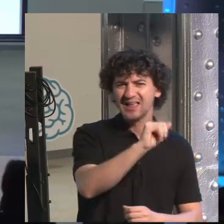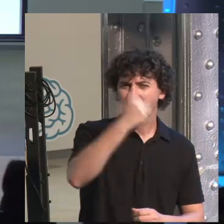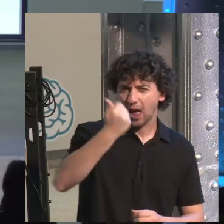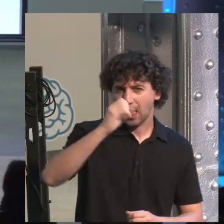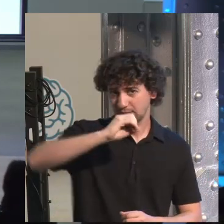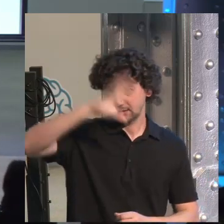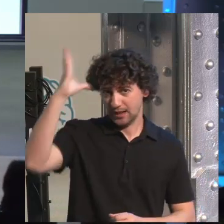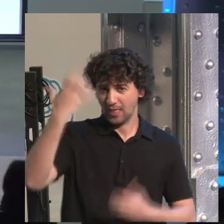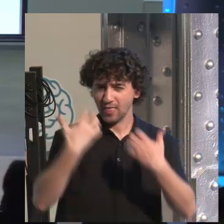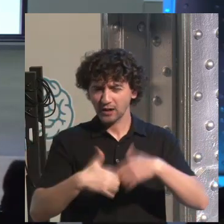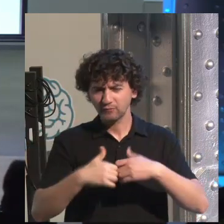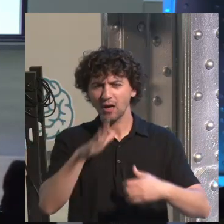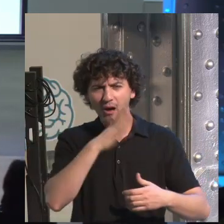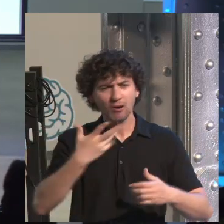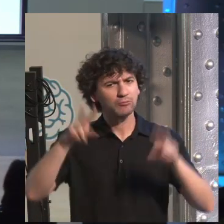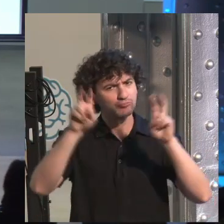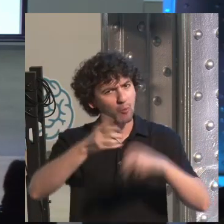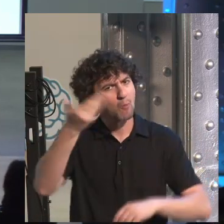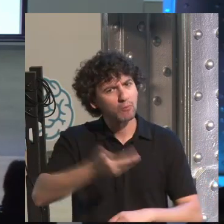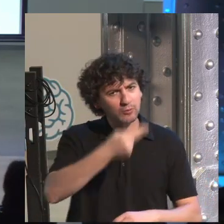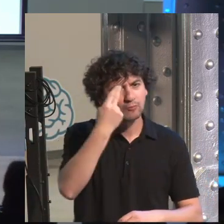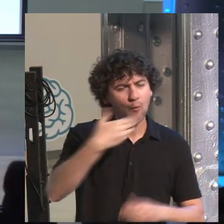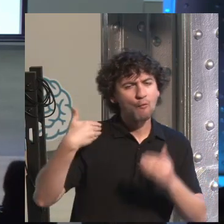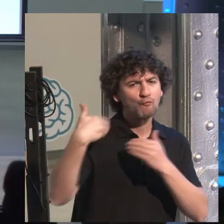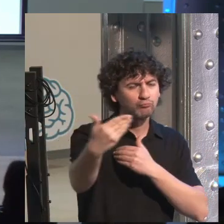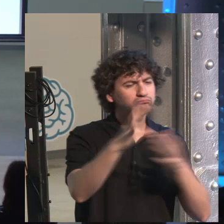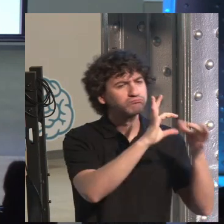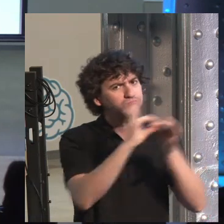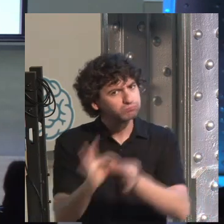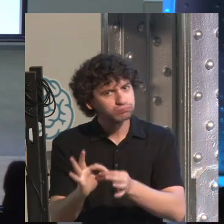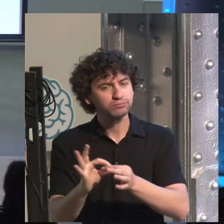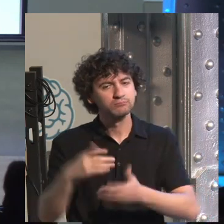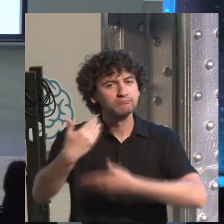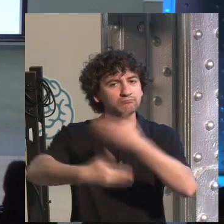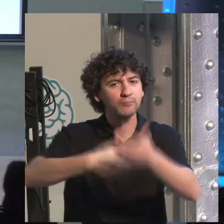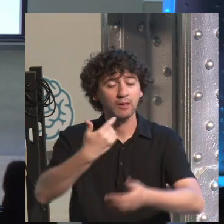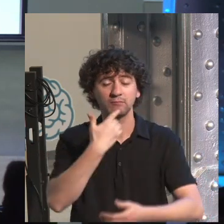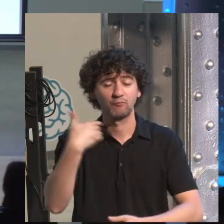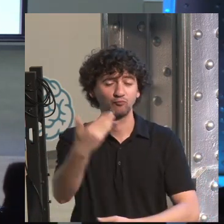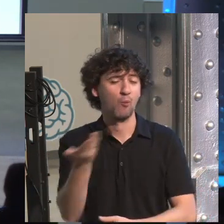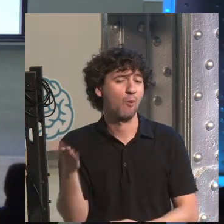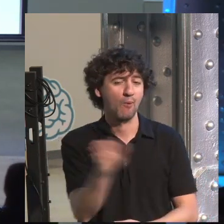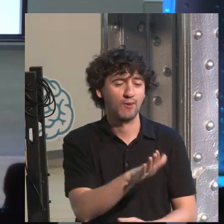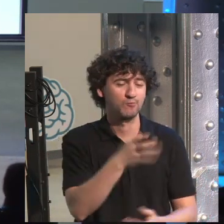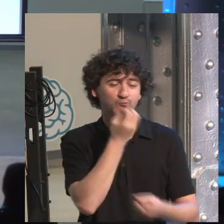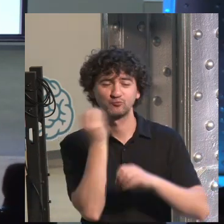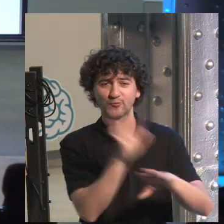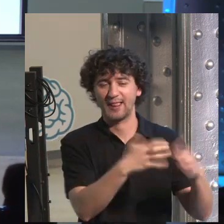sobre el futuro y cómo la inteligencia artificial va a dominar el mundo y nos vamos a morir todos. Entonces quiero